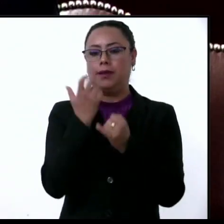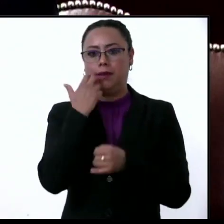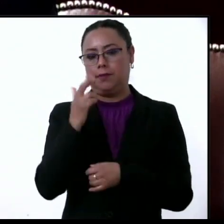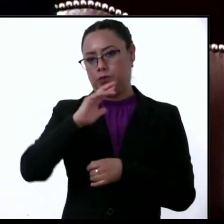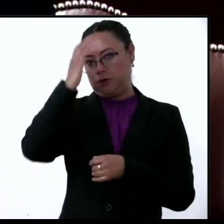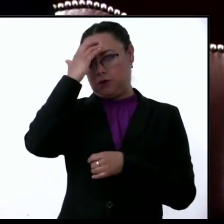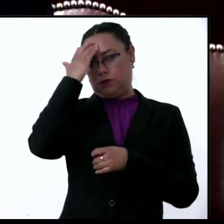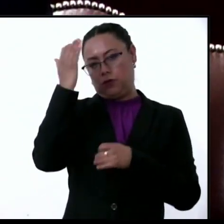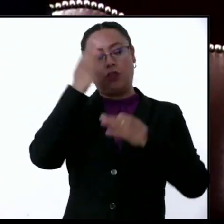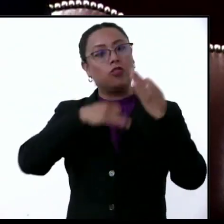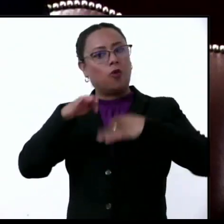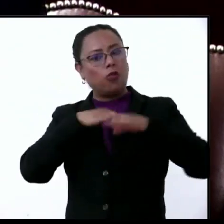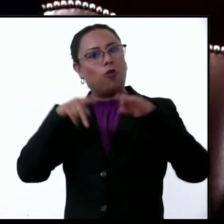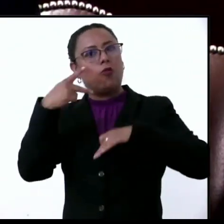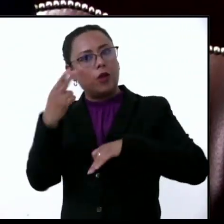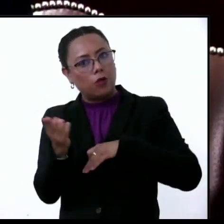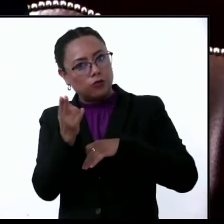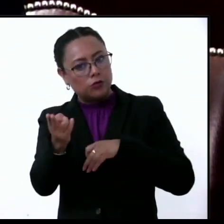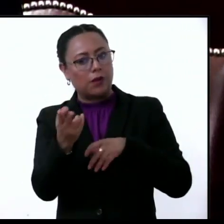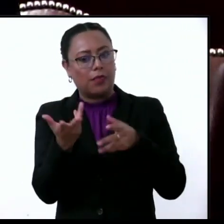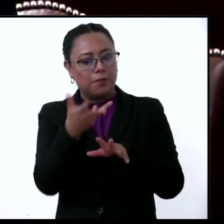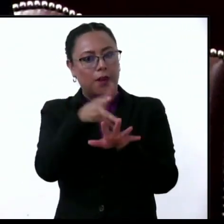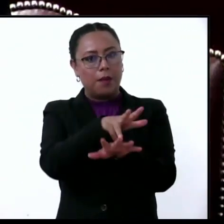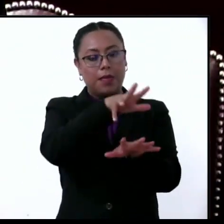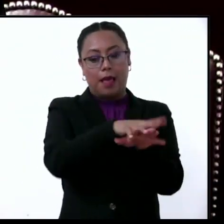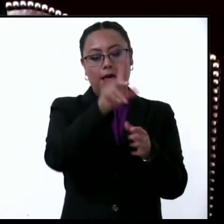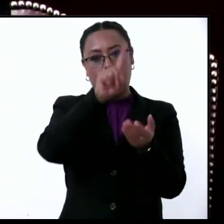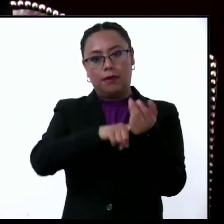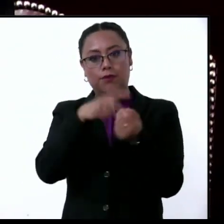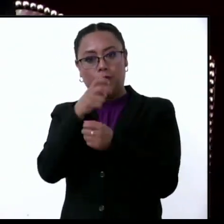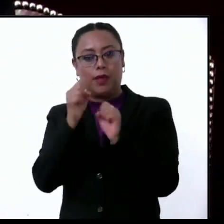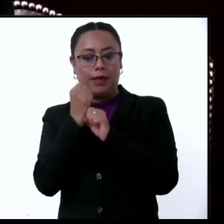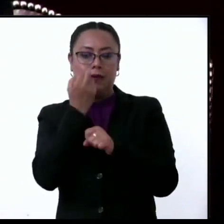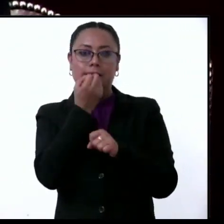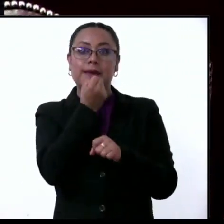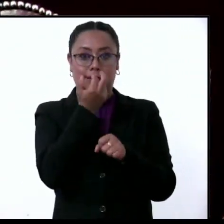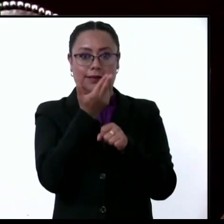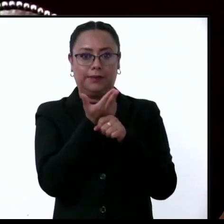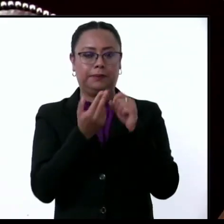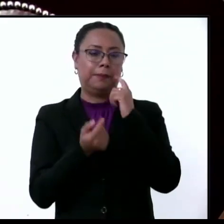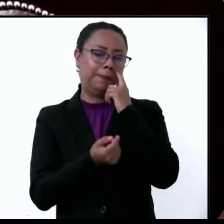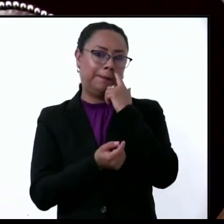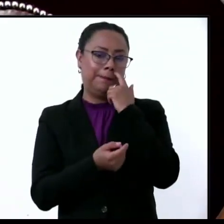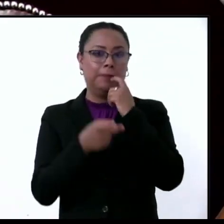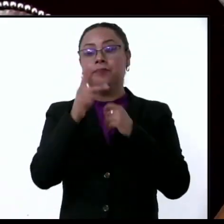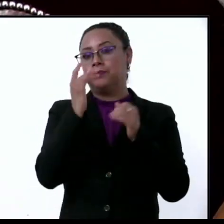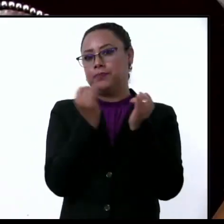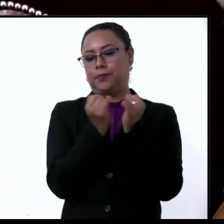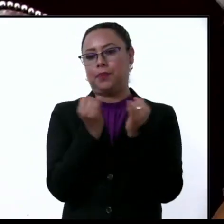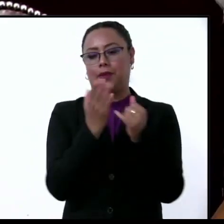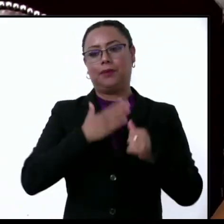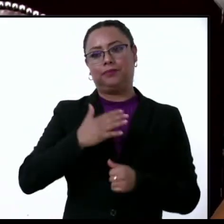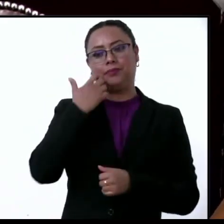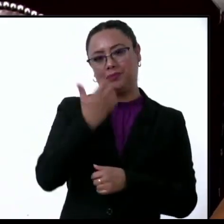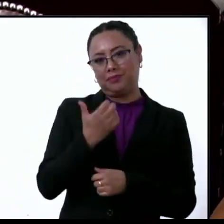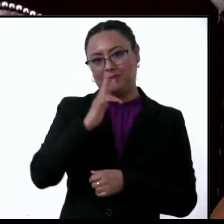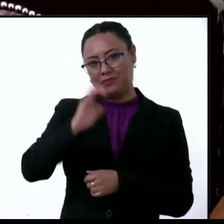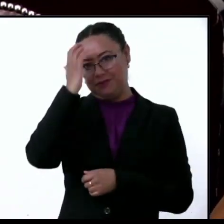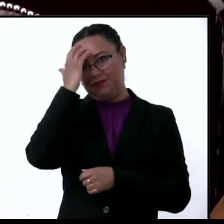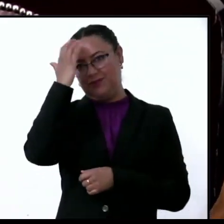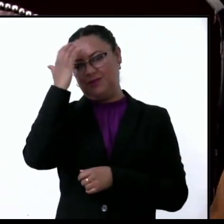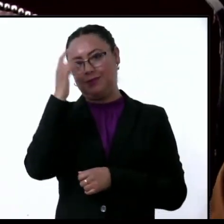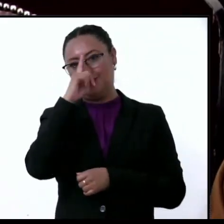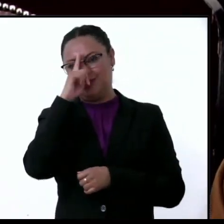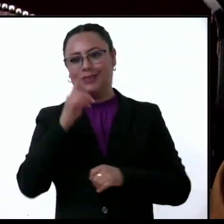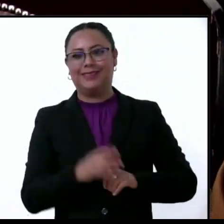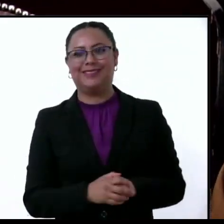también reconocer muy especialmente a todos sus colaboradores que sé que están perfectamente explotados.